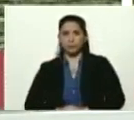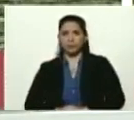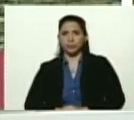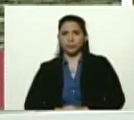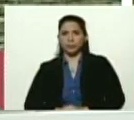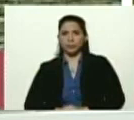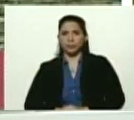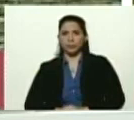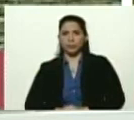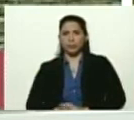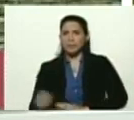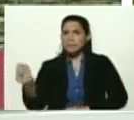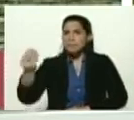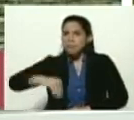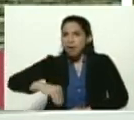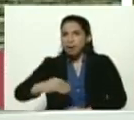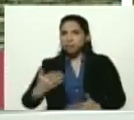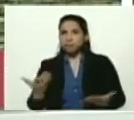Lo que más